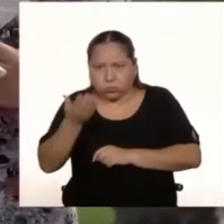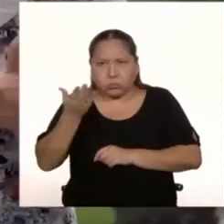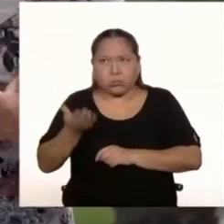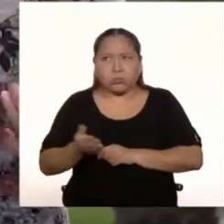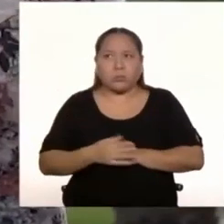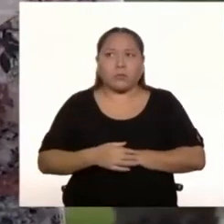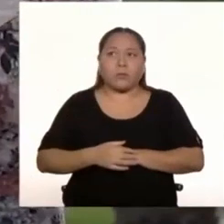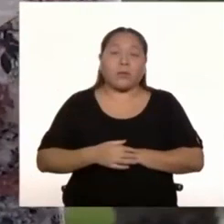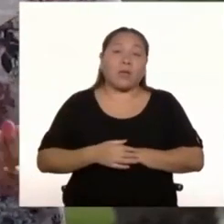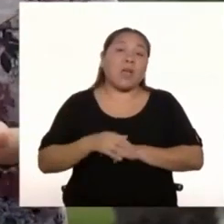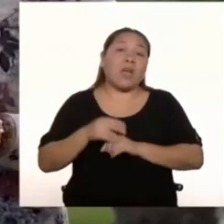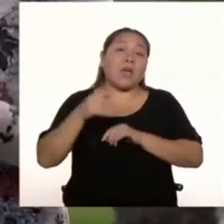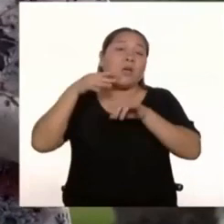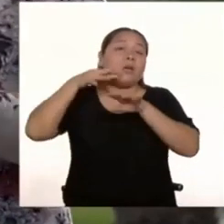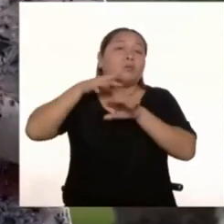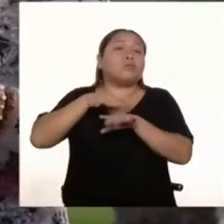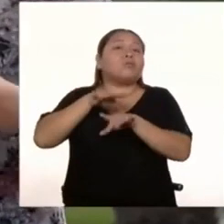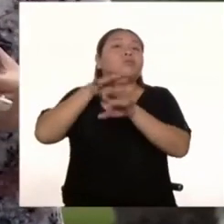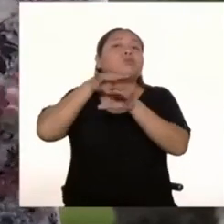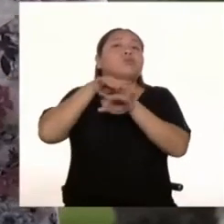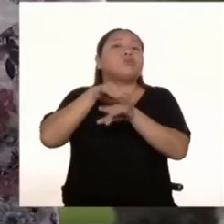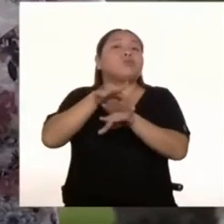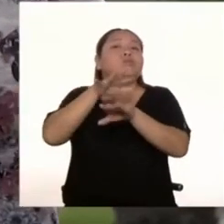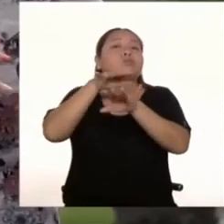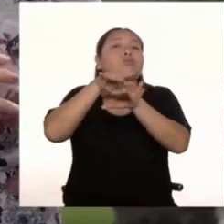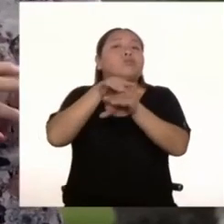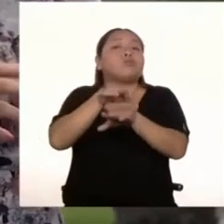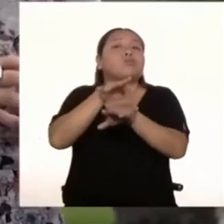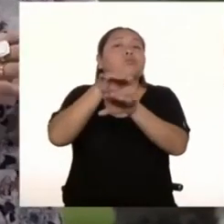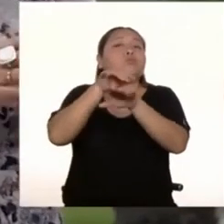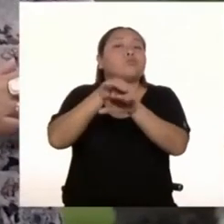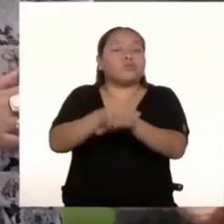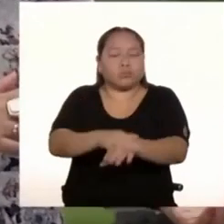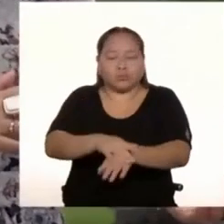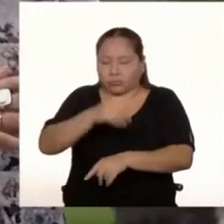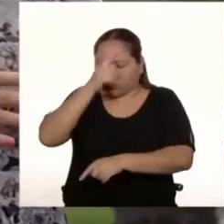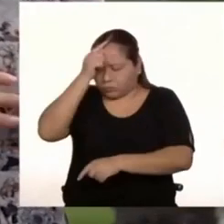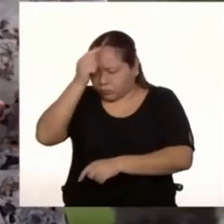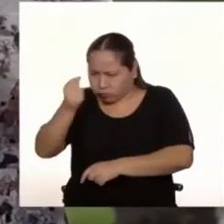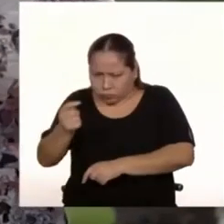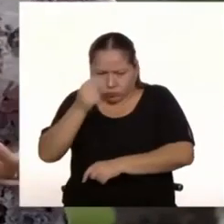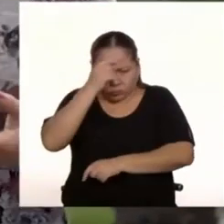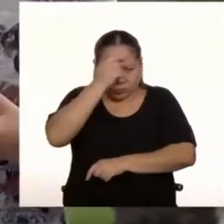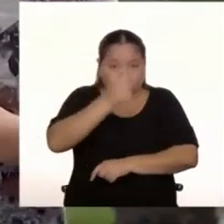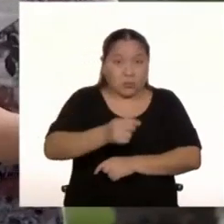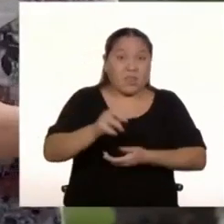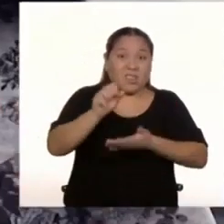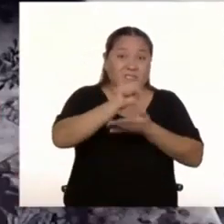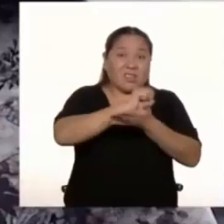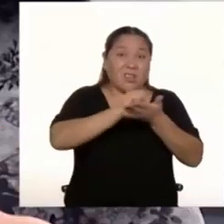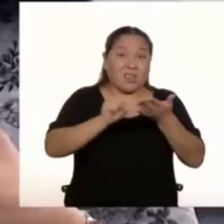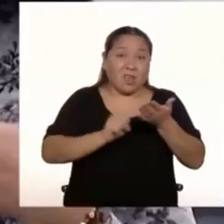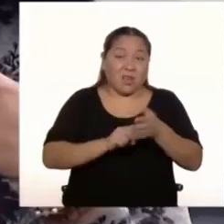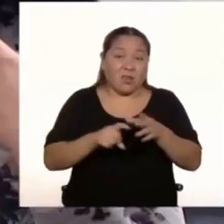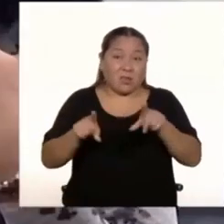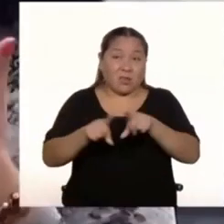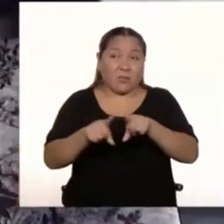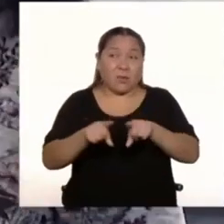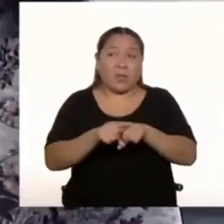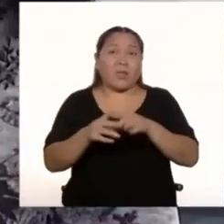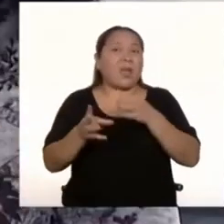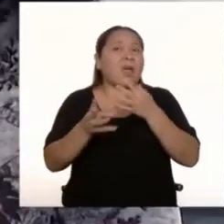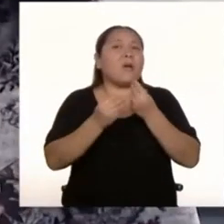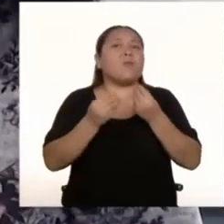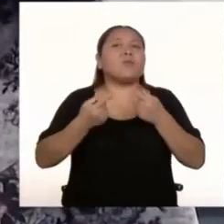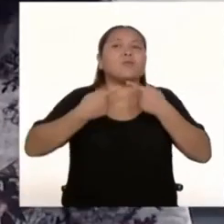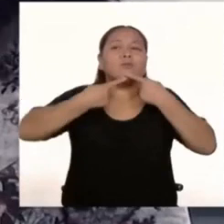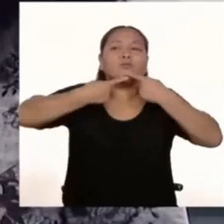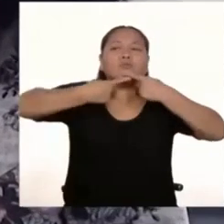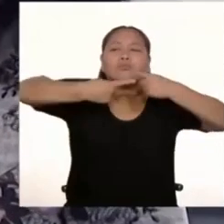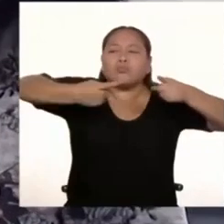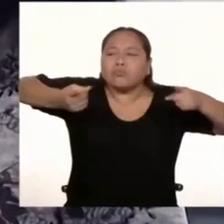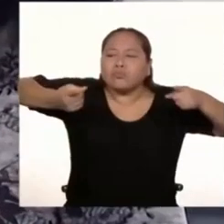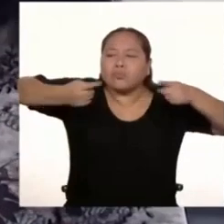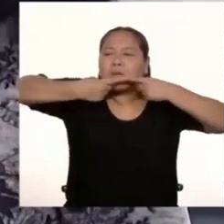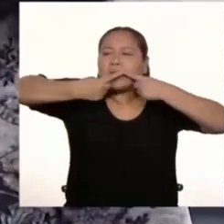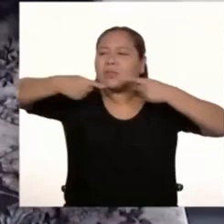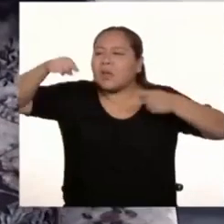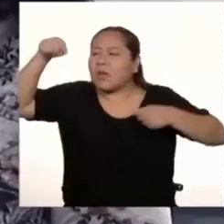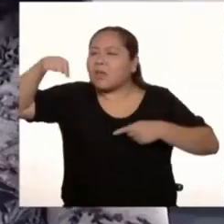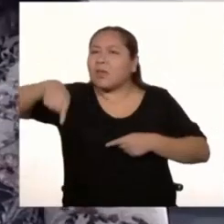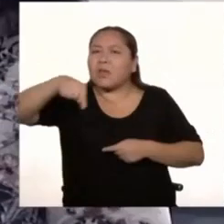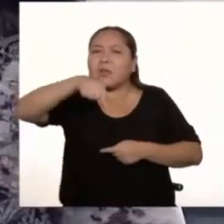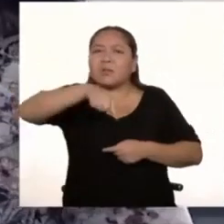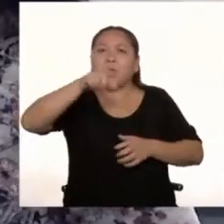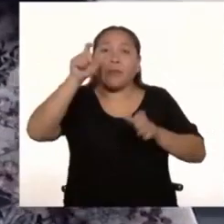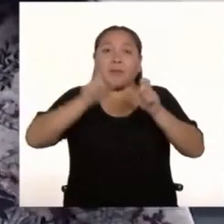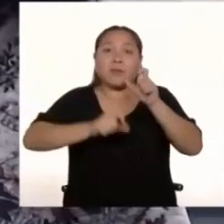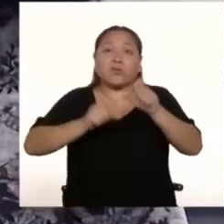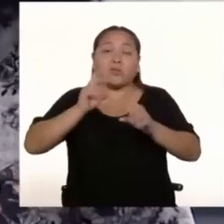Hay desfiles, hay peregrinaciones cívicos sagradas y hay mucha difusión de estos actos